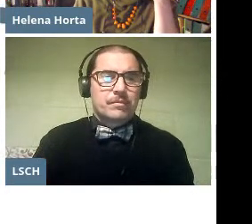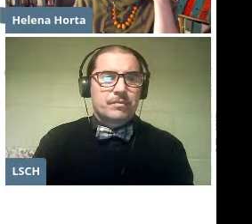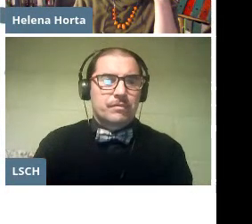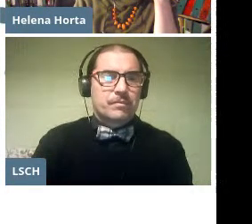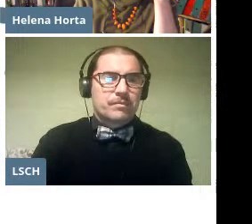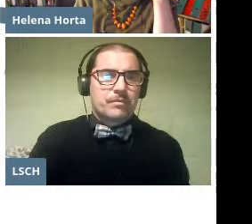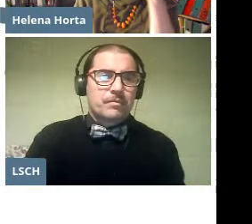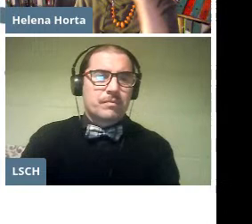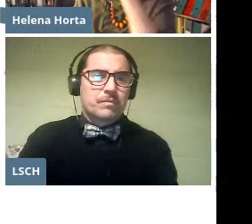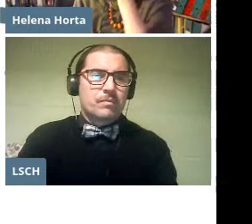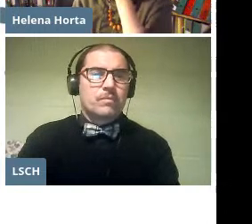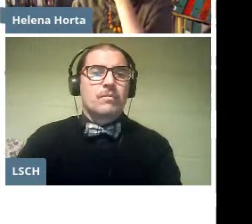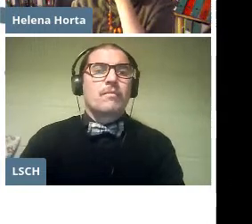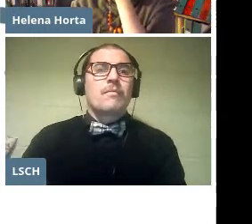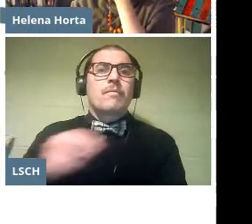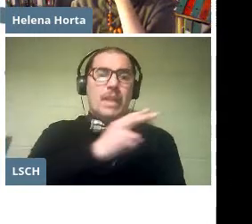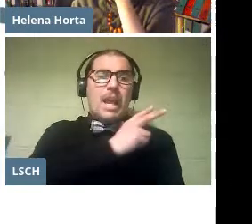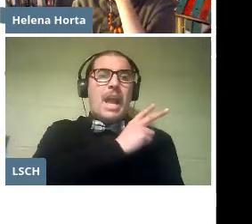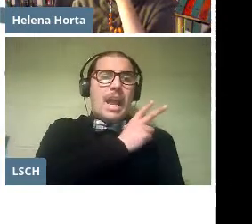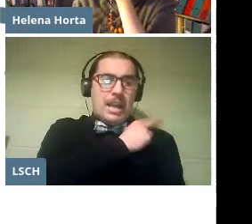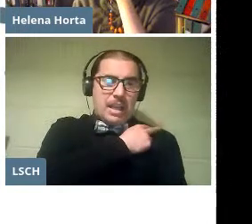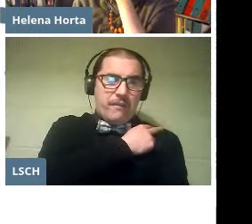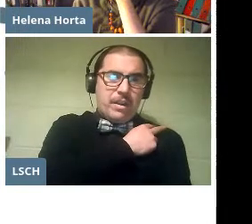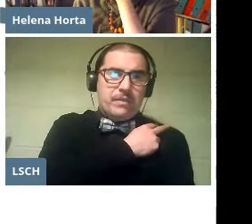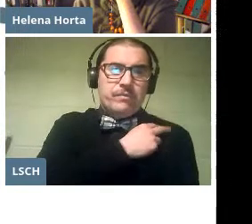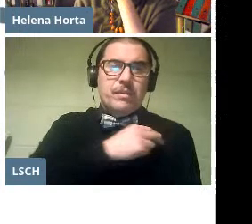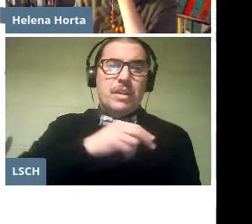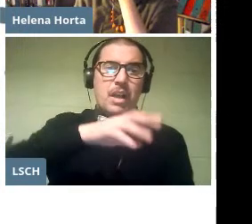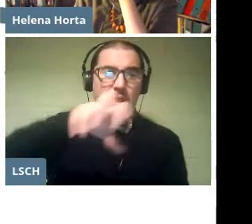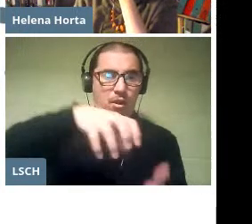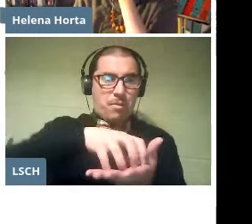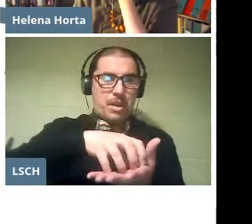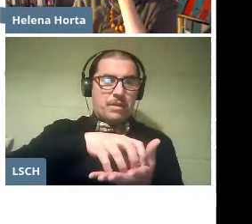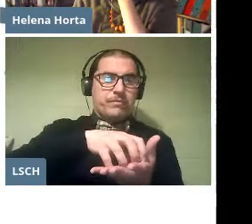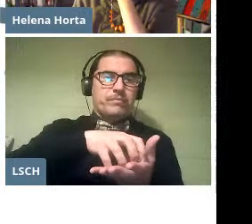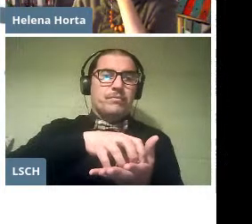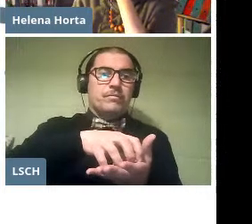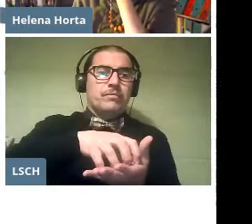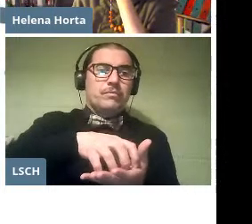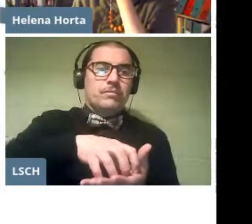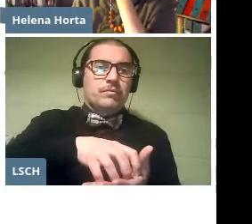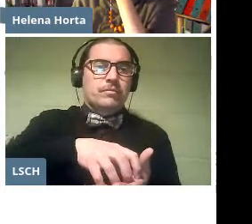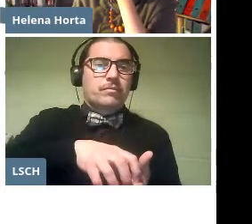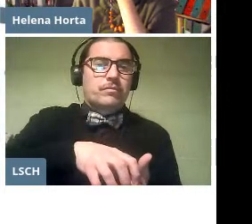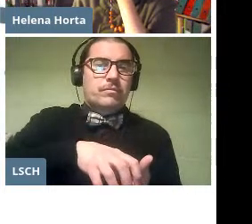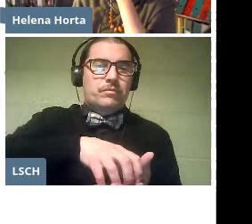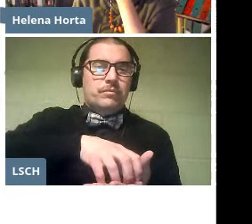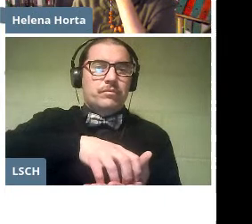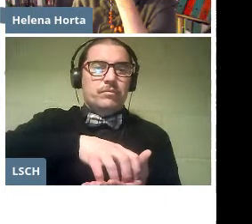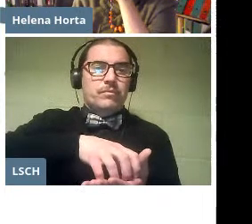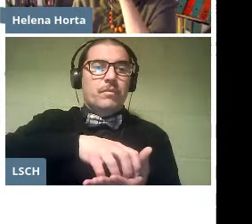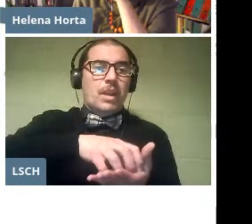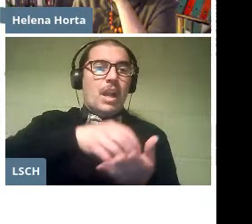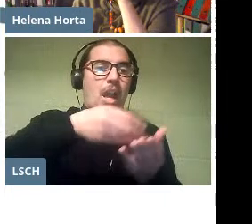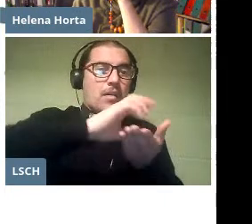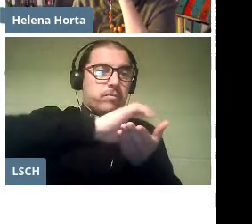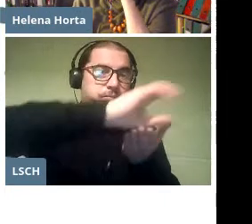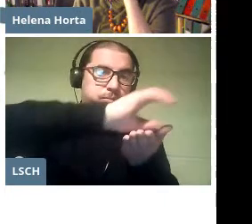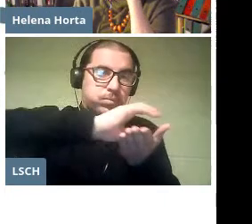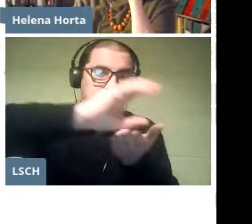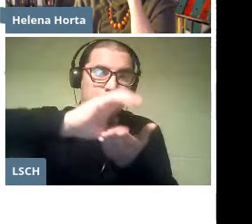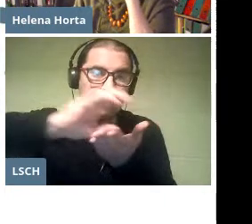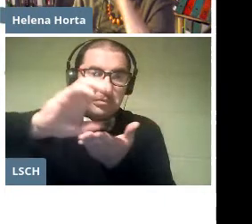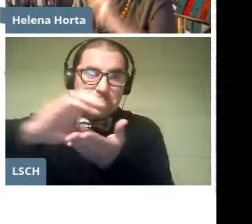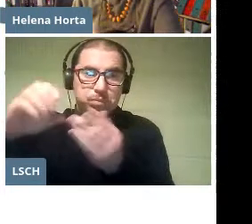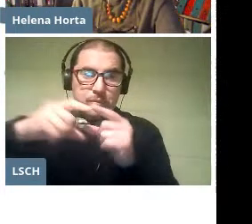y control sobre la hoja de coca y sobre los cocales, distribuía entre la población en determinadas